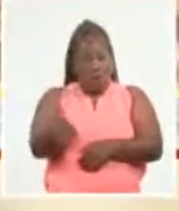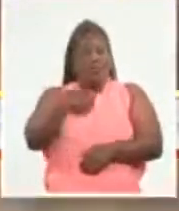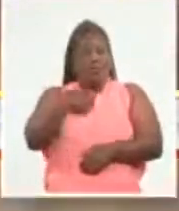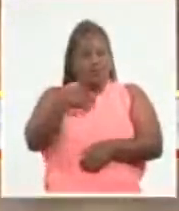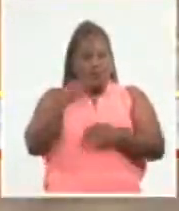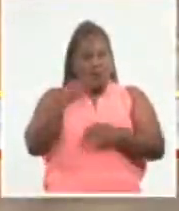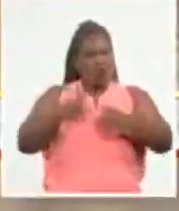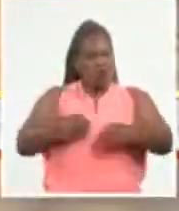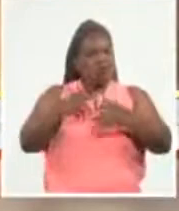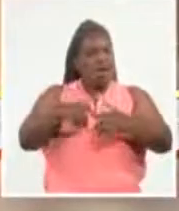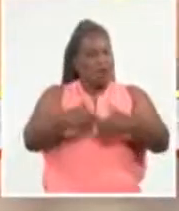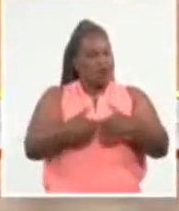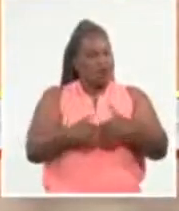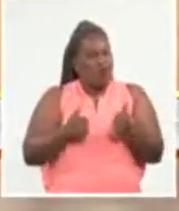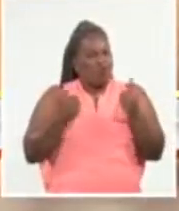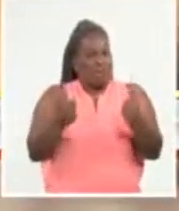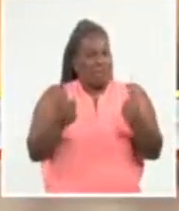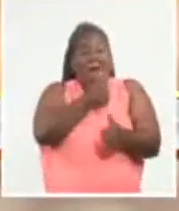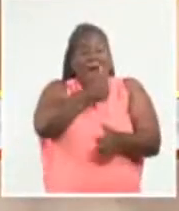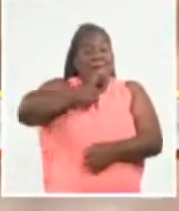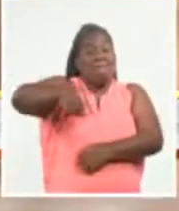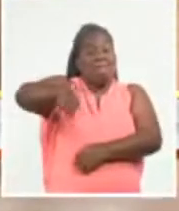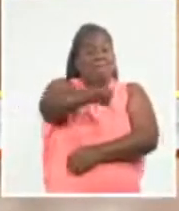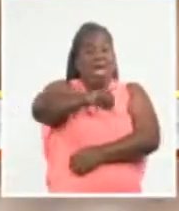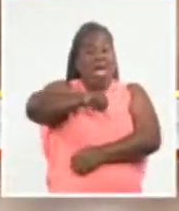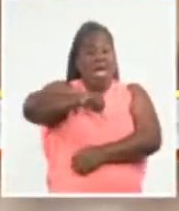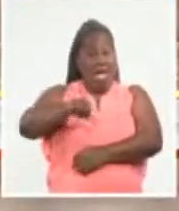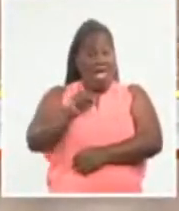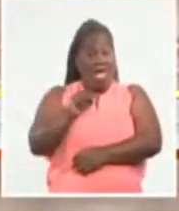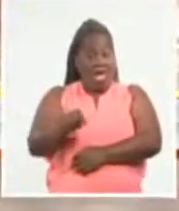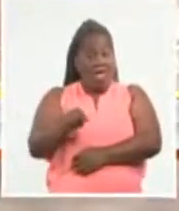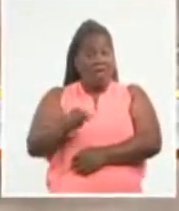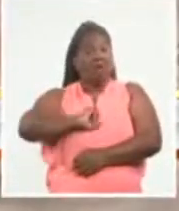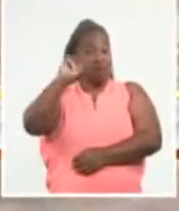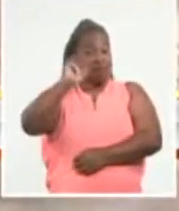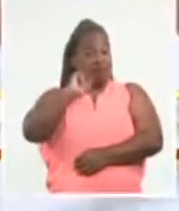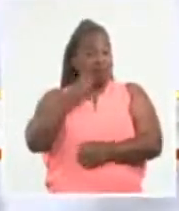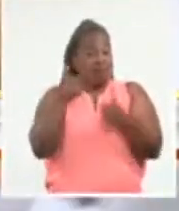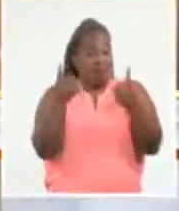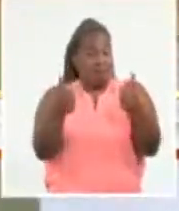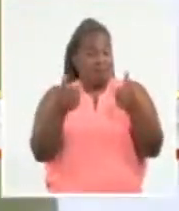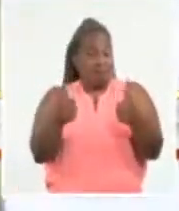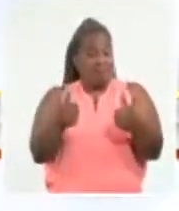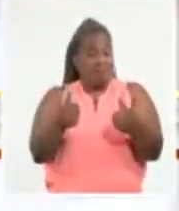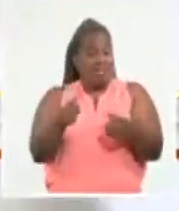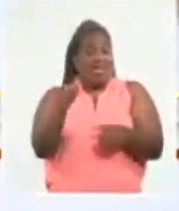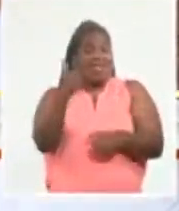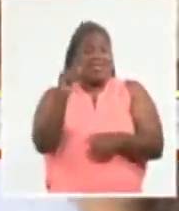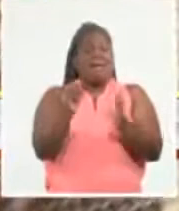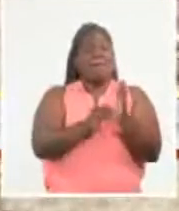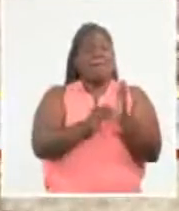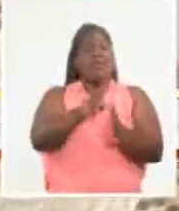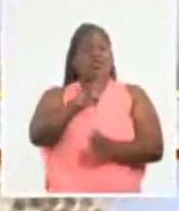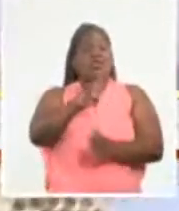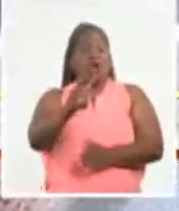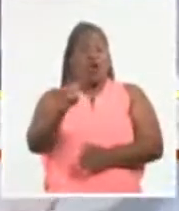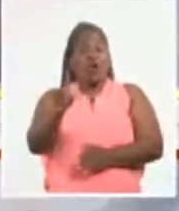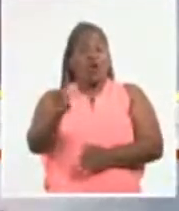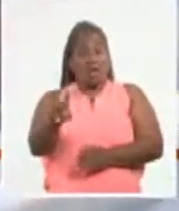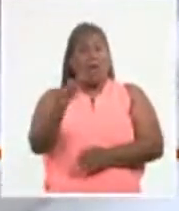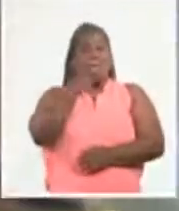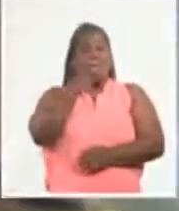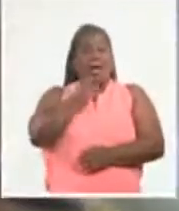récords de producción. En el caso de la miel de abeja, se logra romper el récord que daba el año 1983 de 10.212 toneladas, lográndose alcanzar más